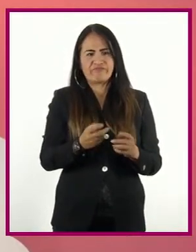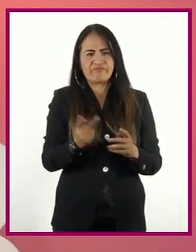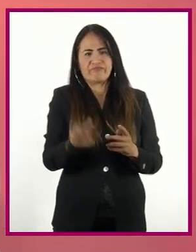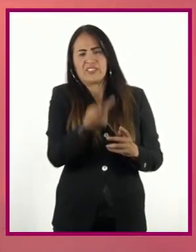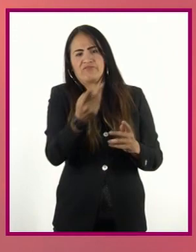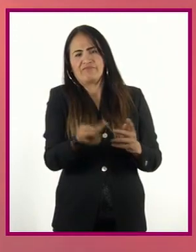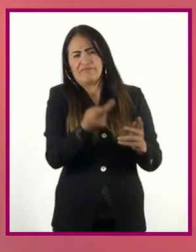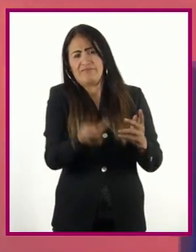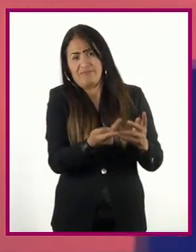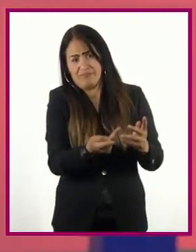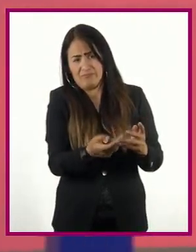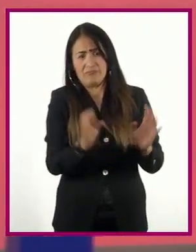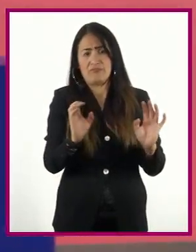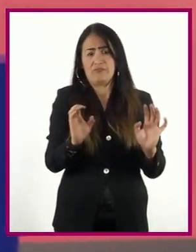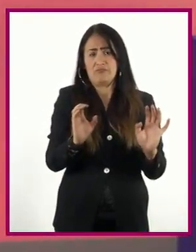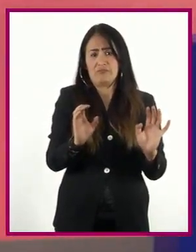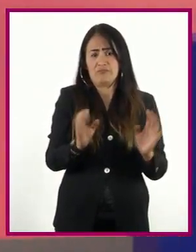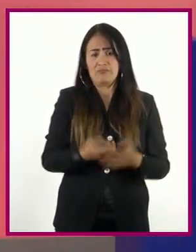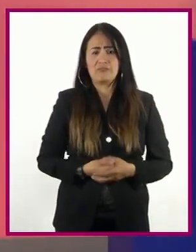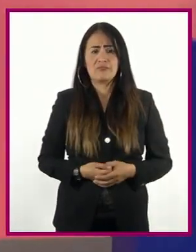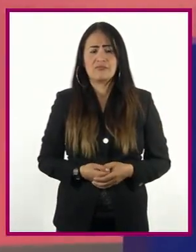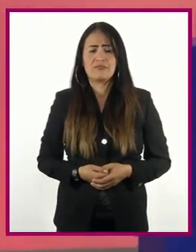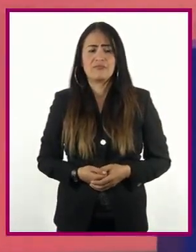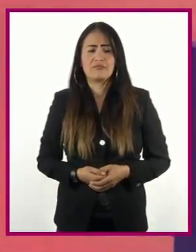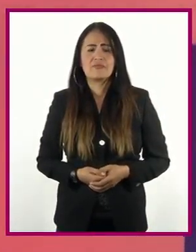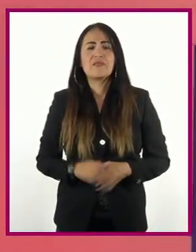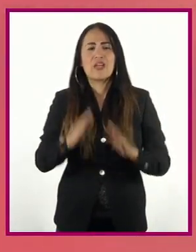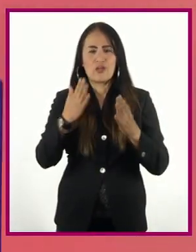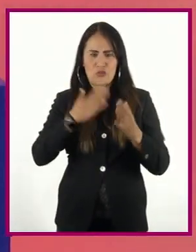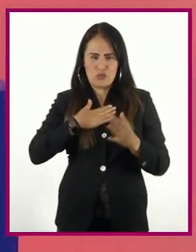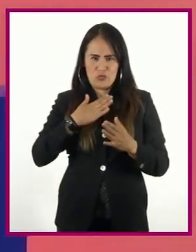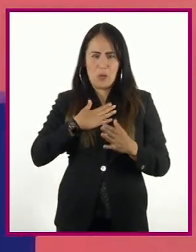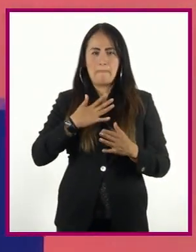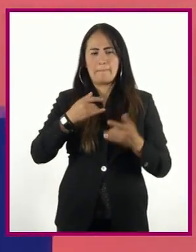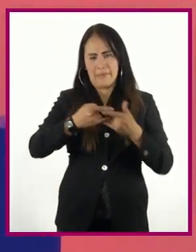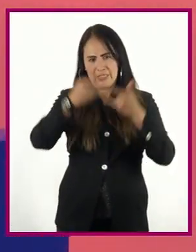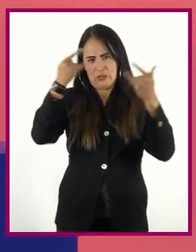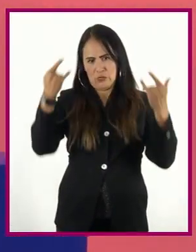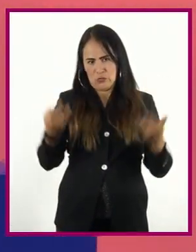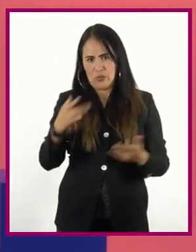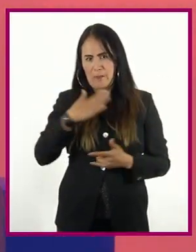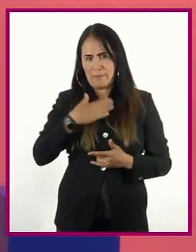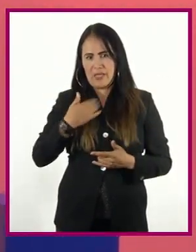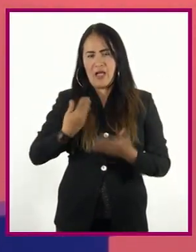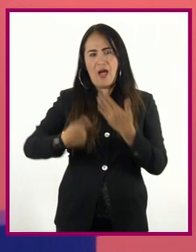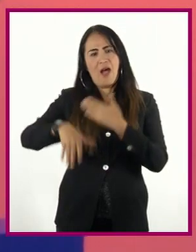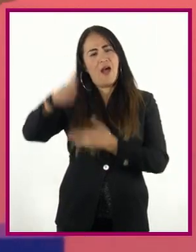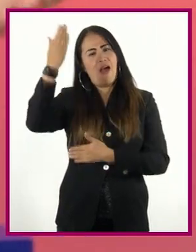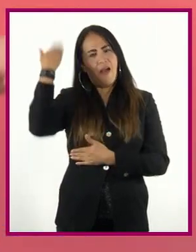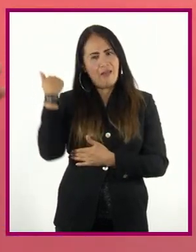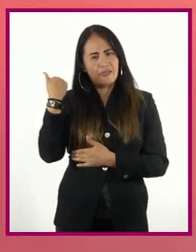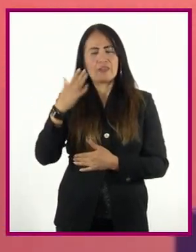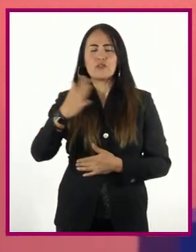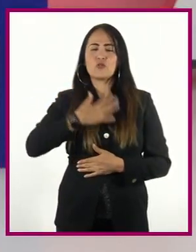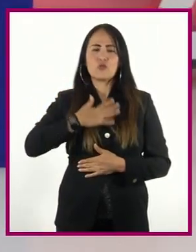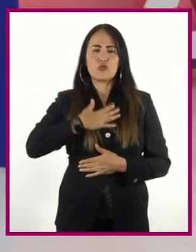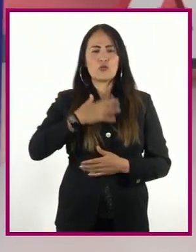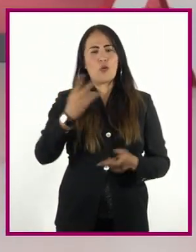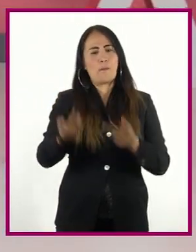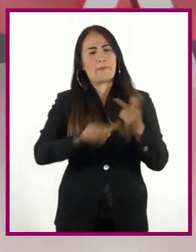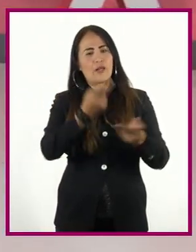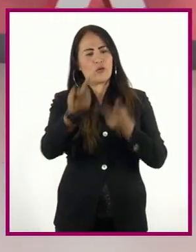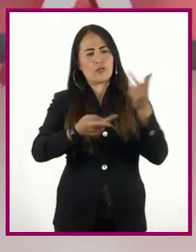Profesora, quiero compartirles una anécdota. Alguna vez me tocó entrevistar a